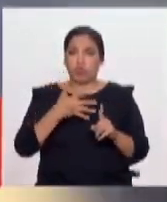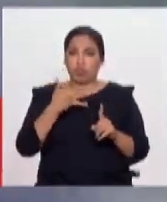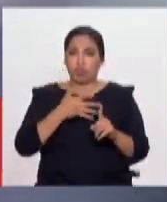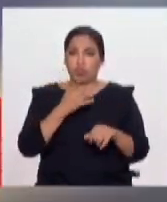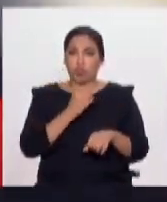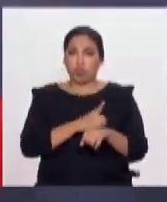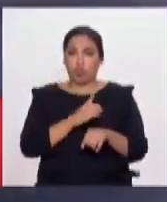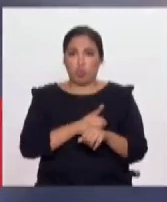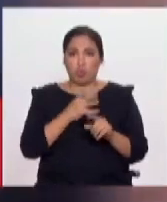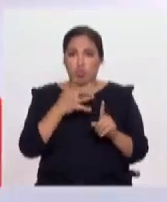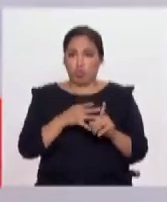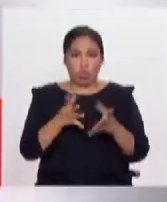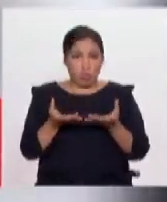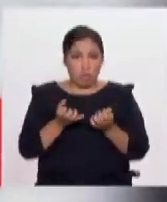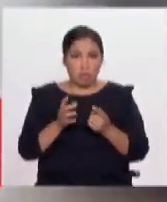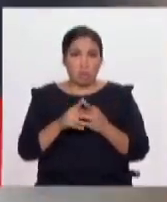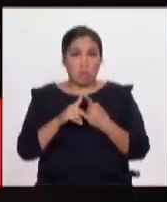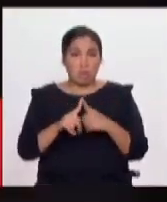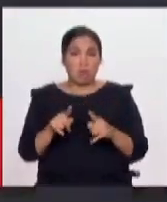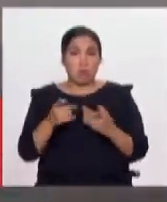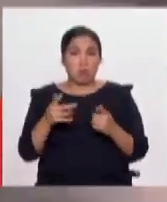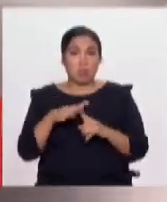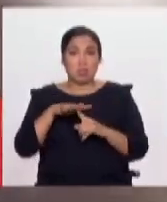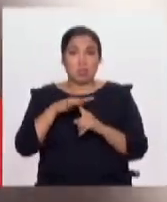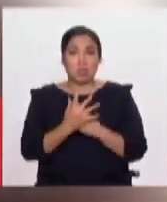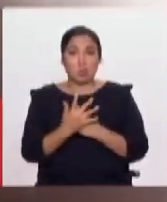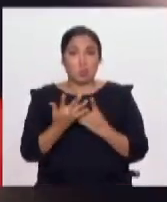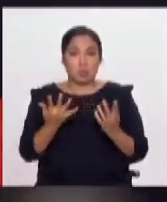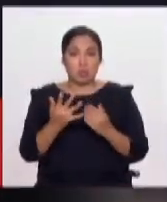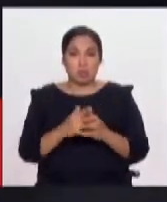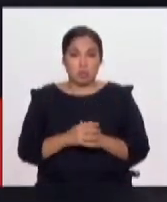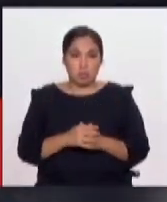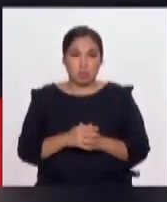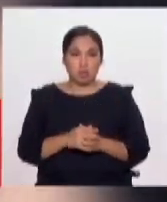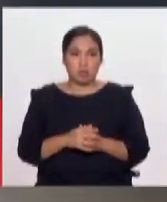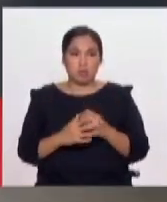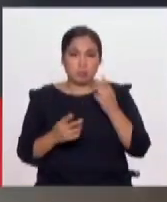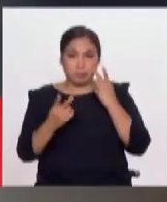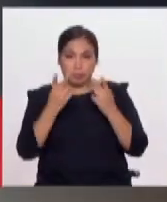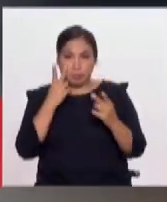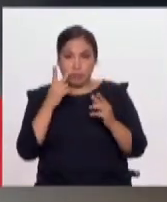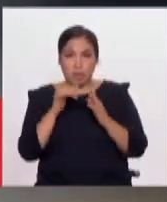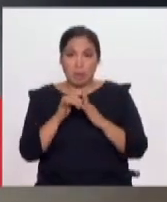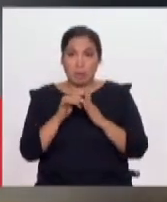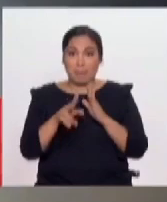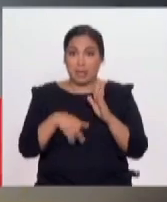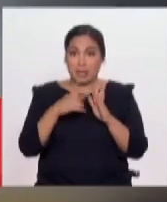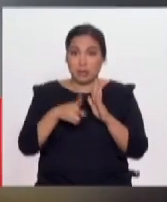medicina legal. Pero sin embargo, esta situación, al ver los videos